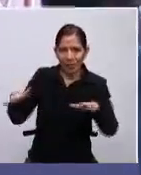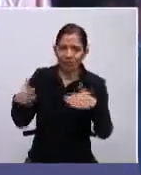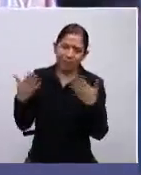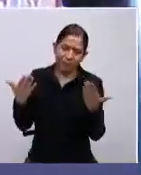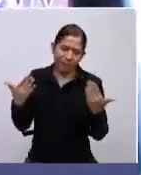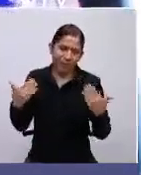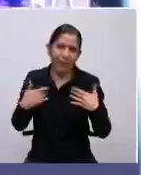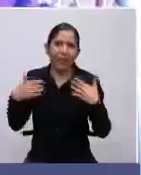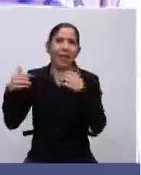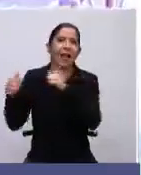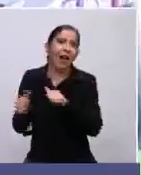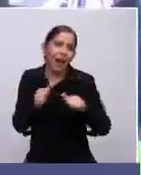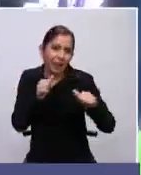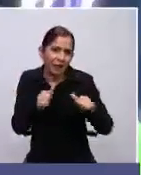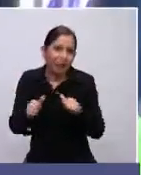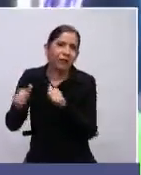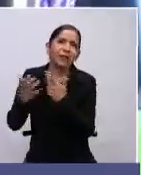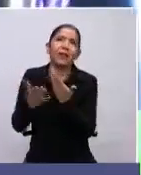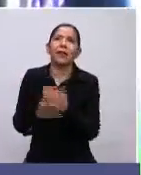están entregando